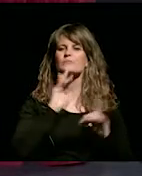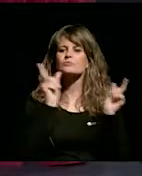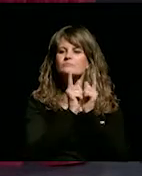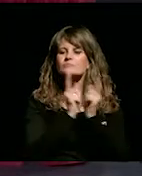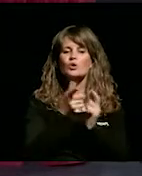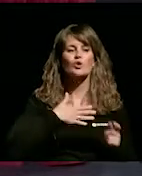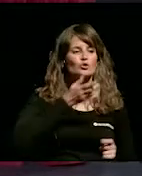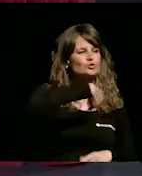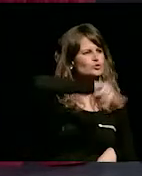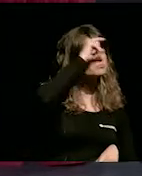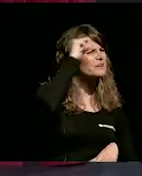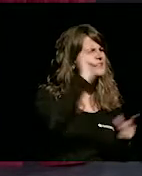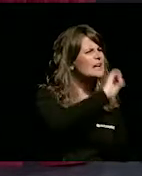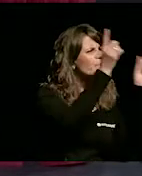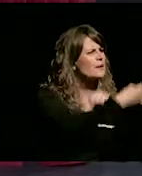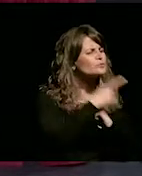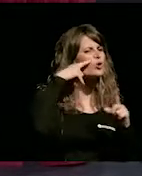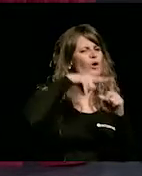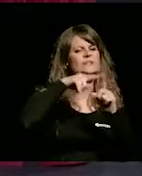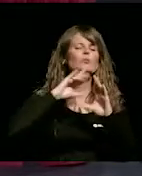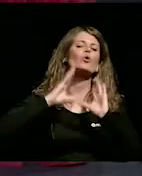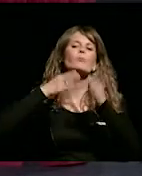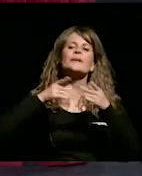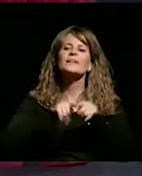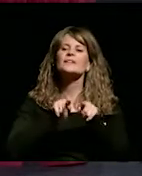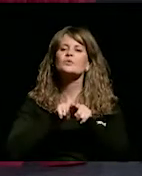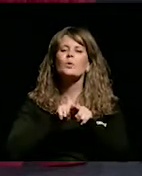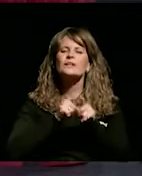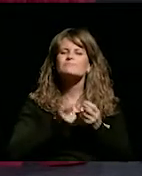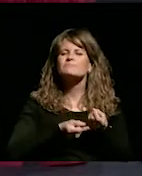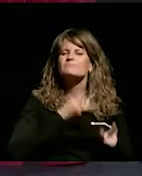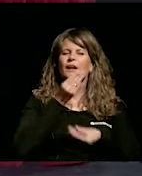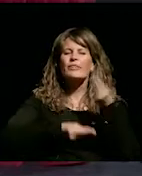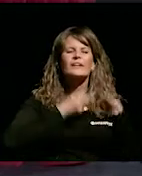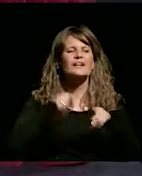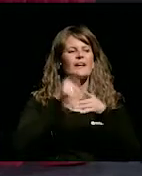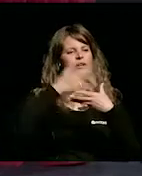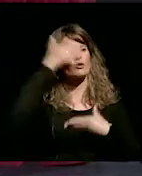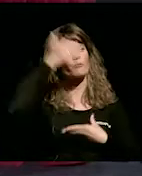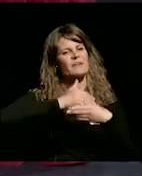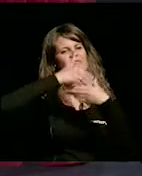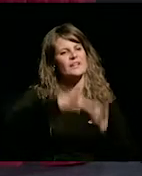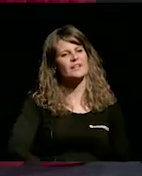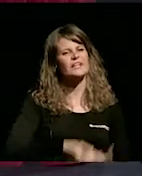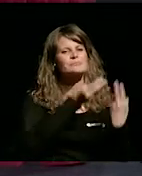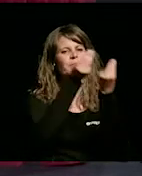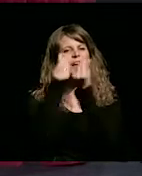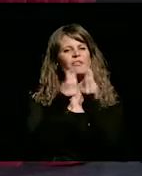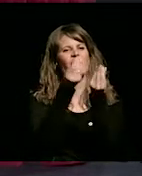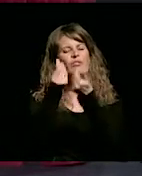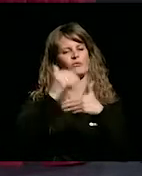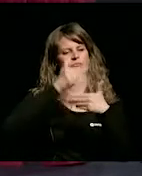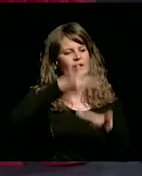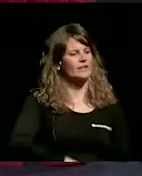Nosotros cambiamos las mentes. El objetivo de nuestra compañía teatral Cuerpos Extraordinarios es romper la percepción, las barreras de percepción